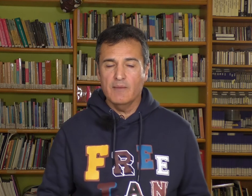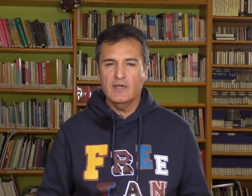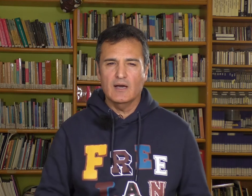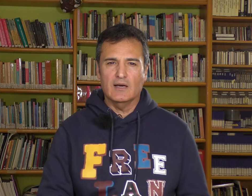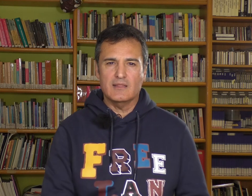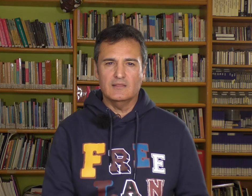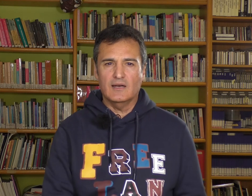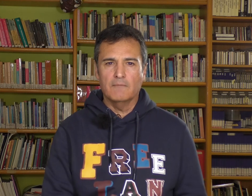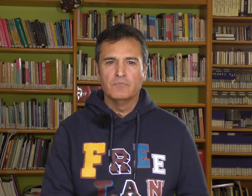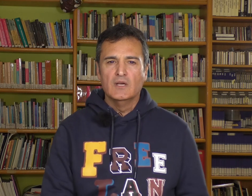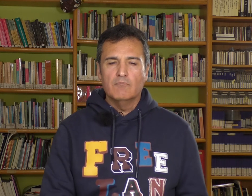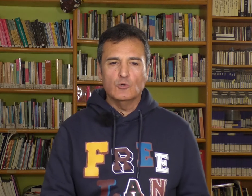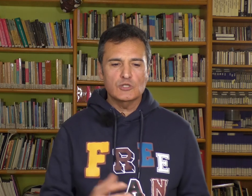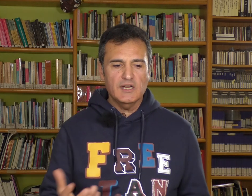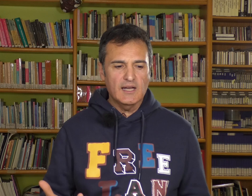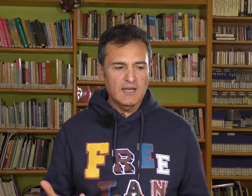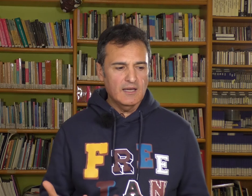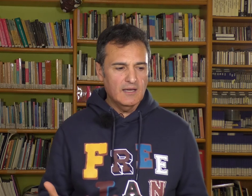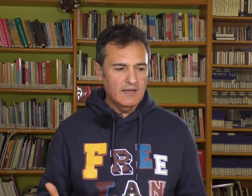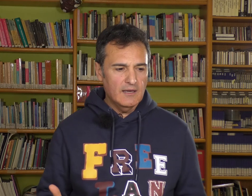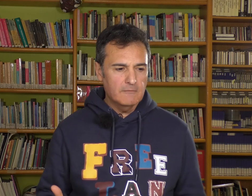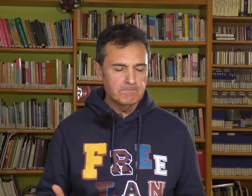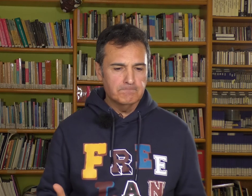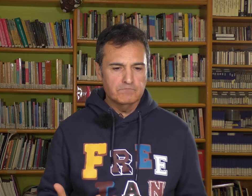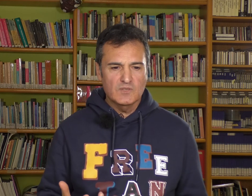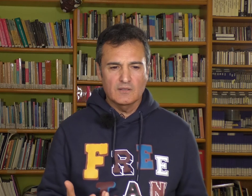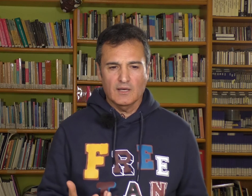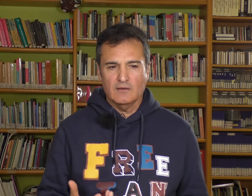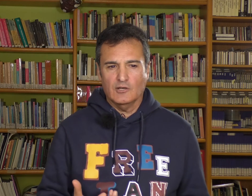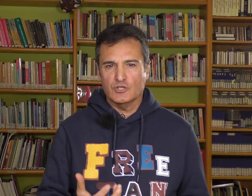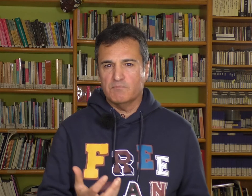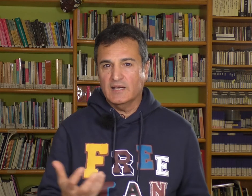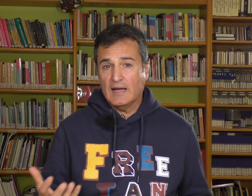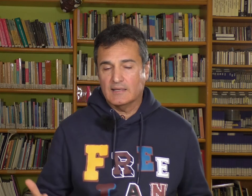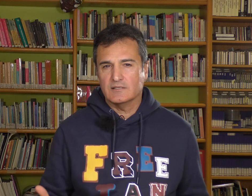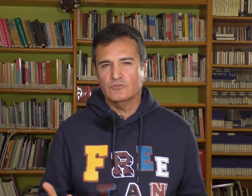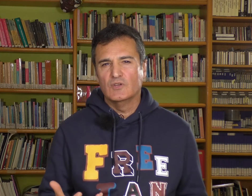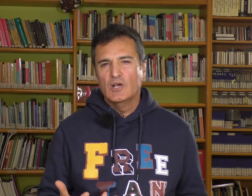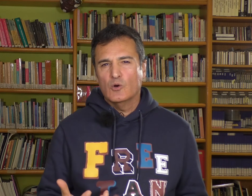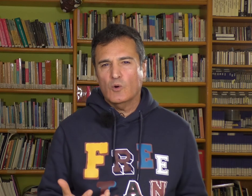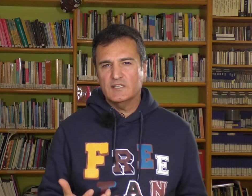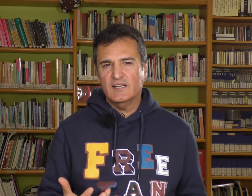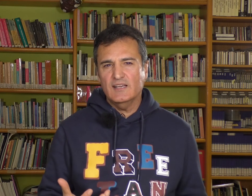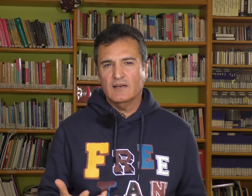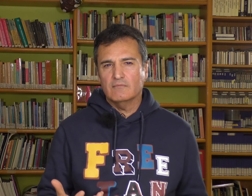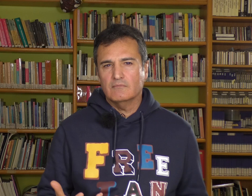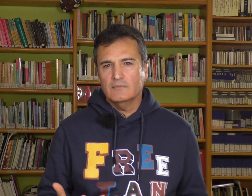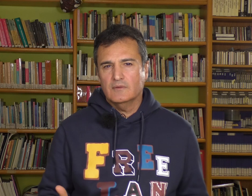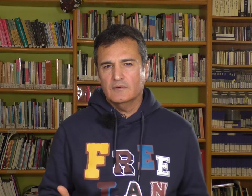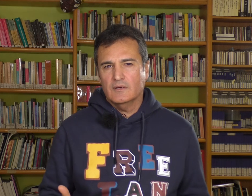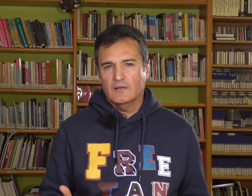de la pandemia, etcétera. Me gustaría que nos explicaras, ¿no? ¿Cuáles